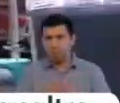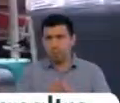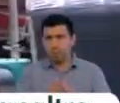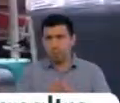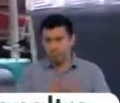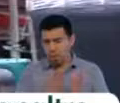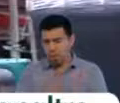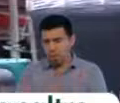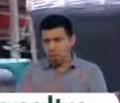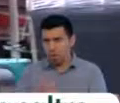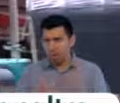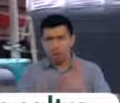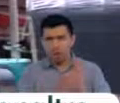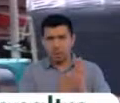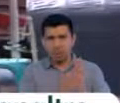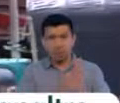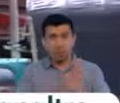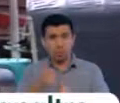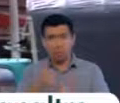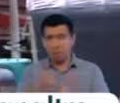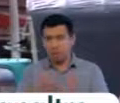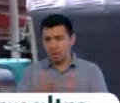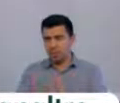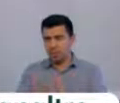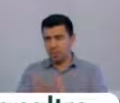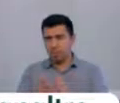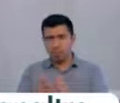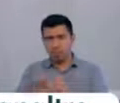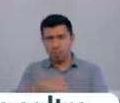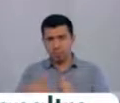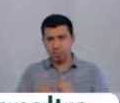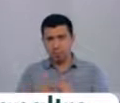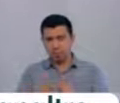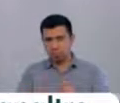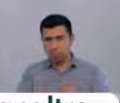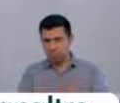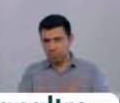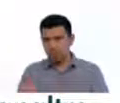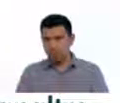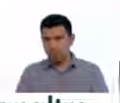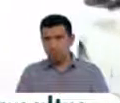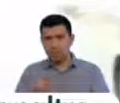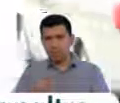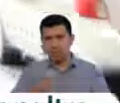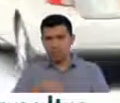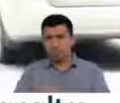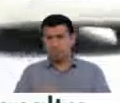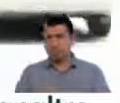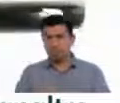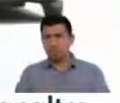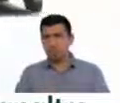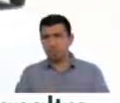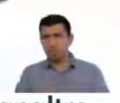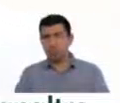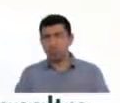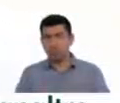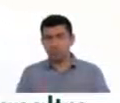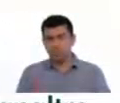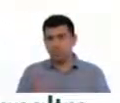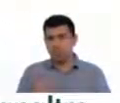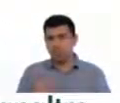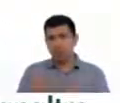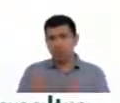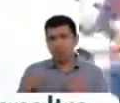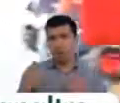y cuál es el sitio que según el plan básico ordenamiento territorial deben ellos ocupar por lo menos 8 establecimientos